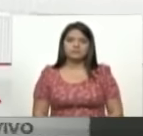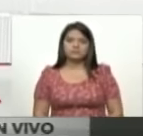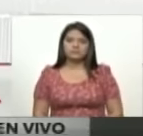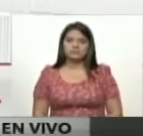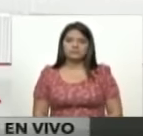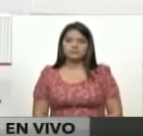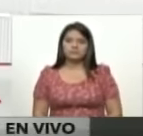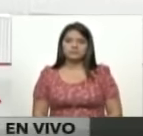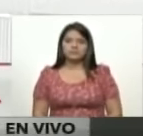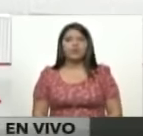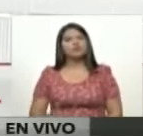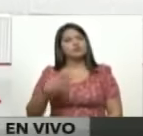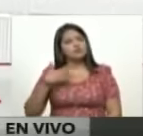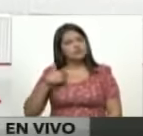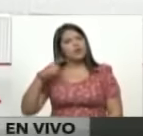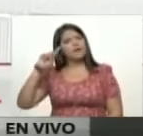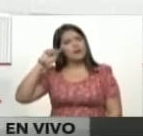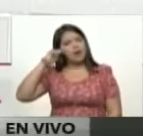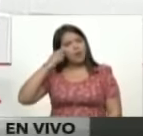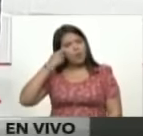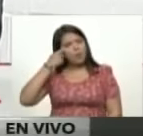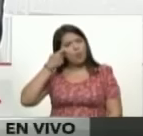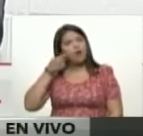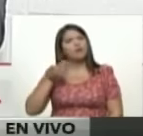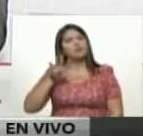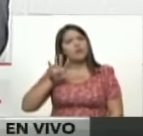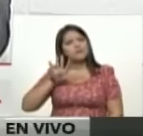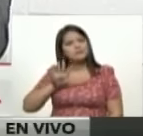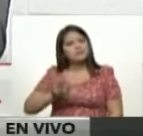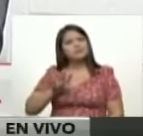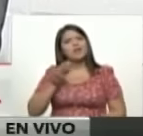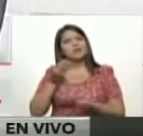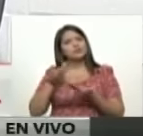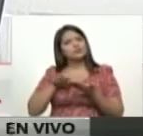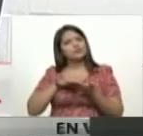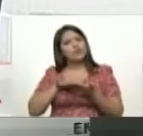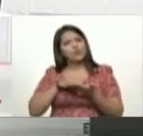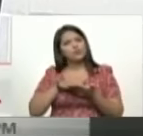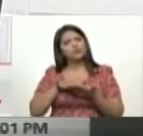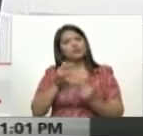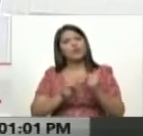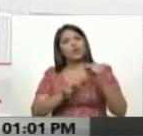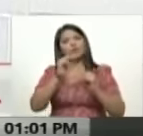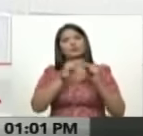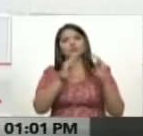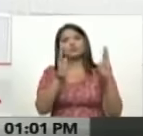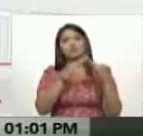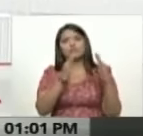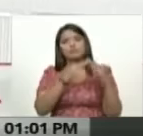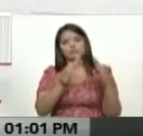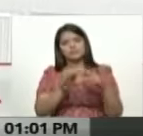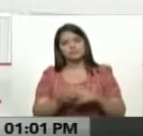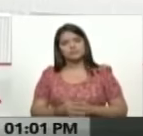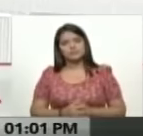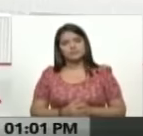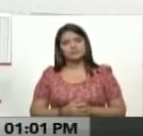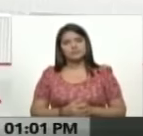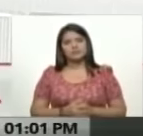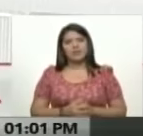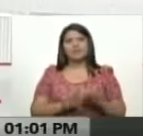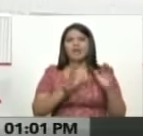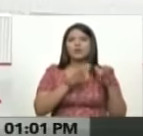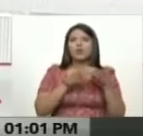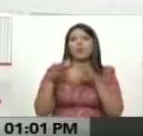Me recuerdo que eran los tiempos de las soluciones habitacionales de Adeco y